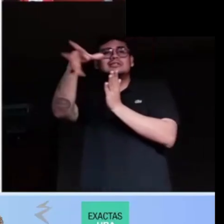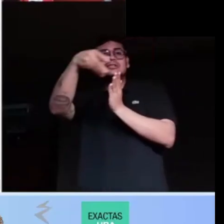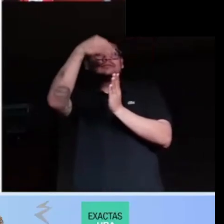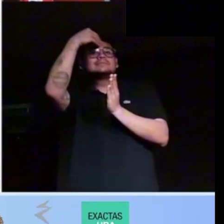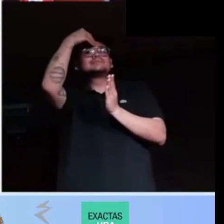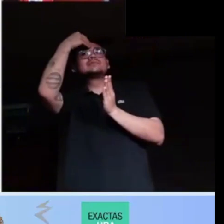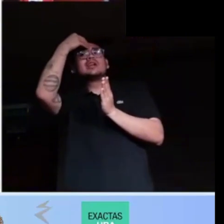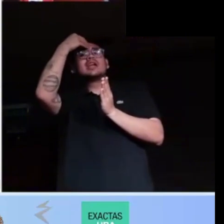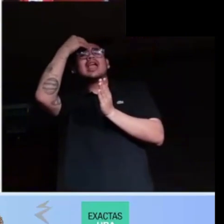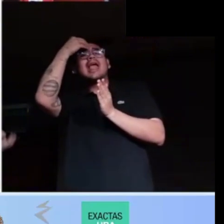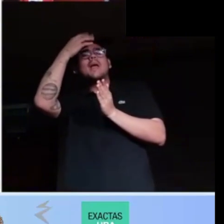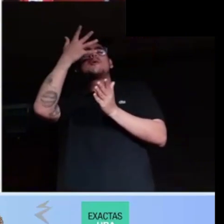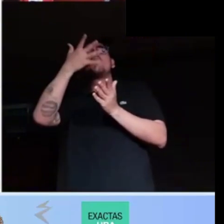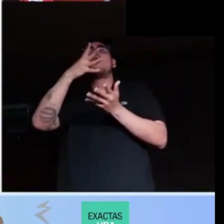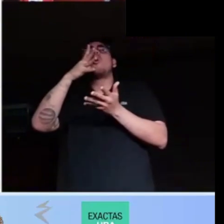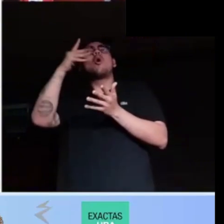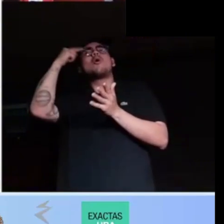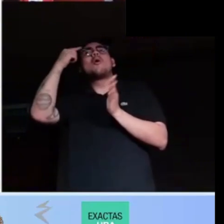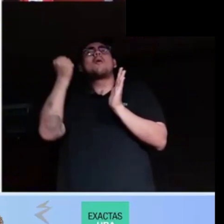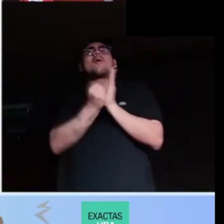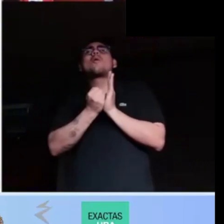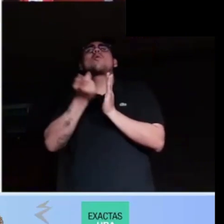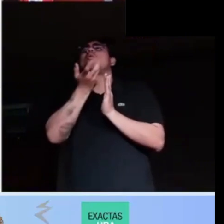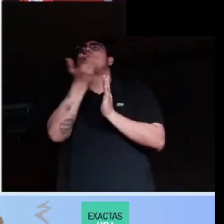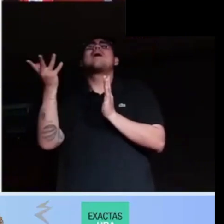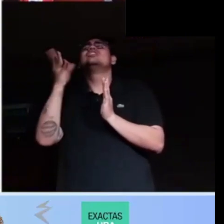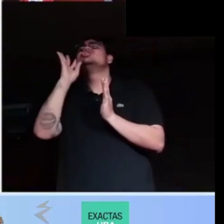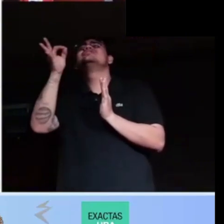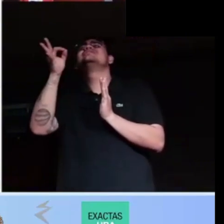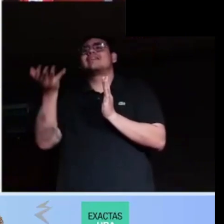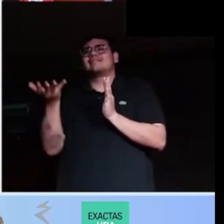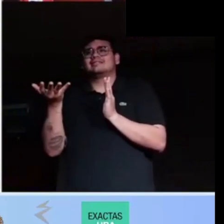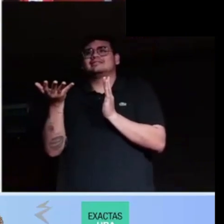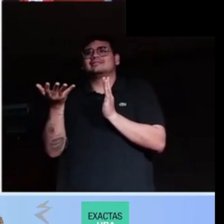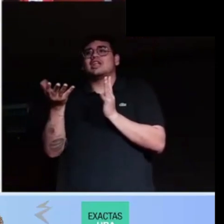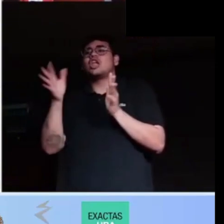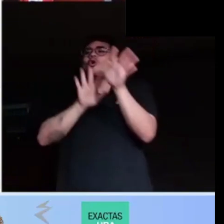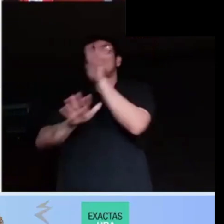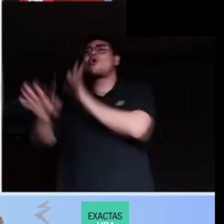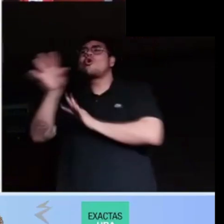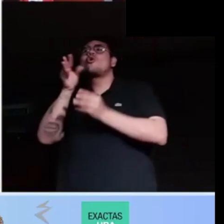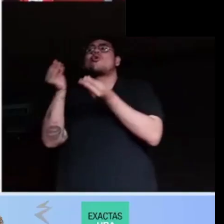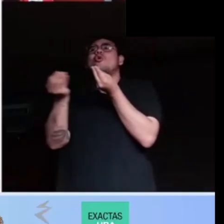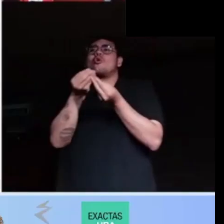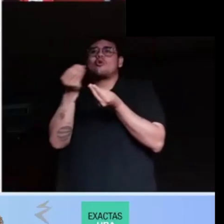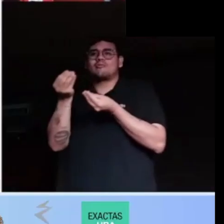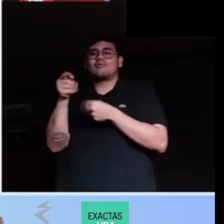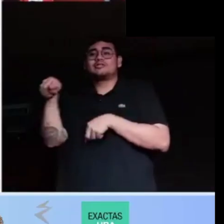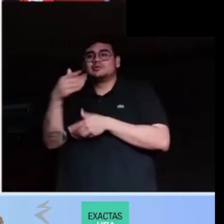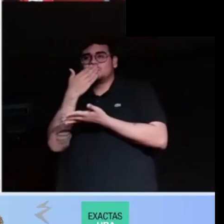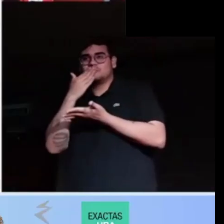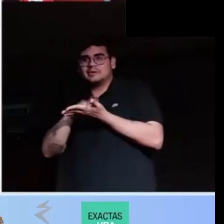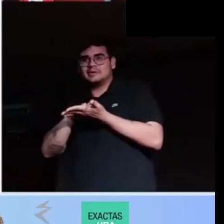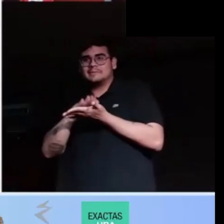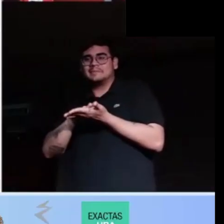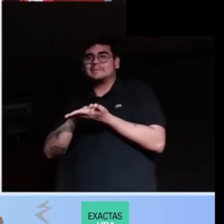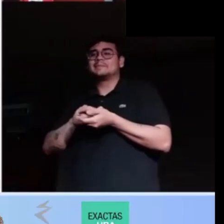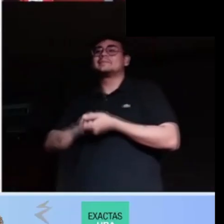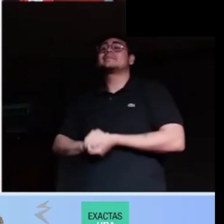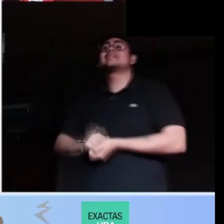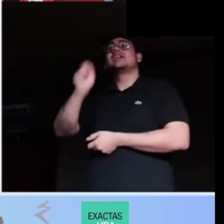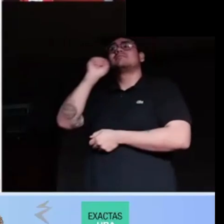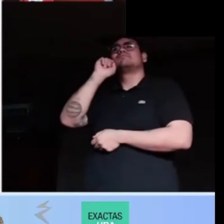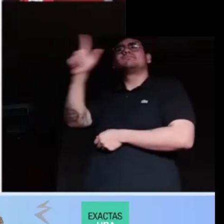recurso. Por otro lado, el otro logro que hemos tenido es que, bueno, como mencionó Miriam, tanto docentes como